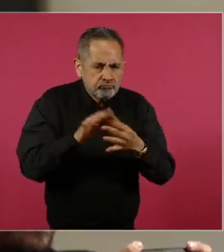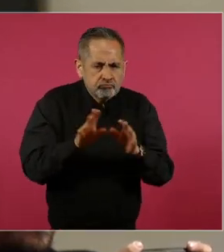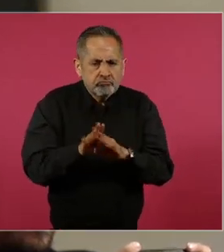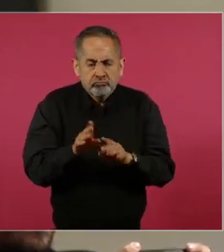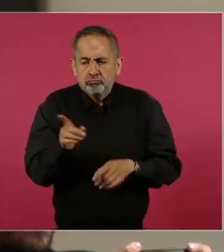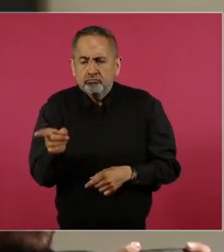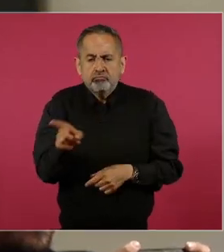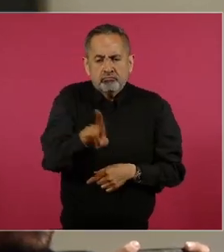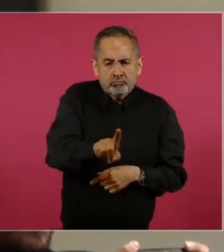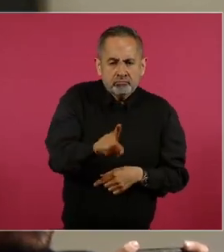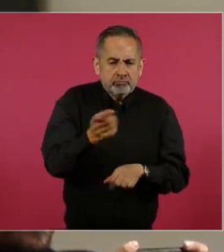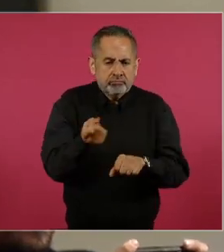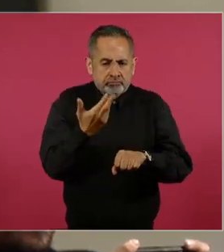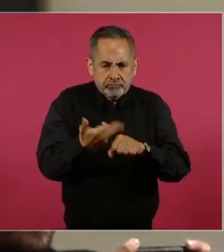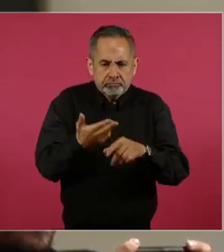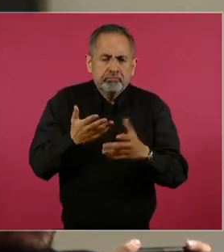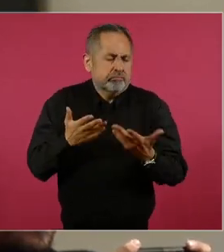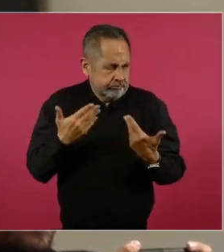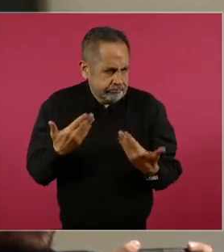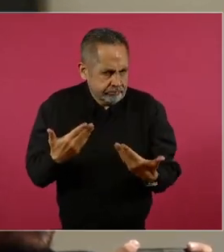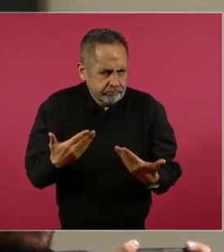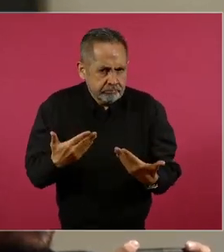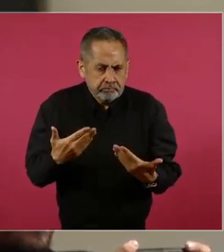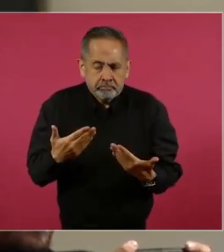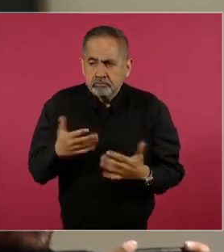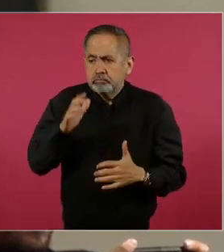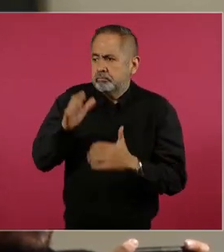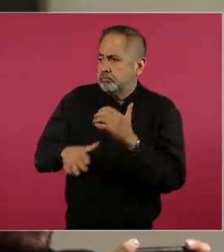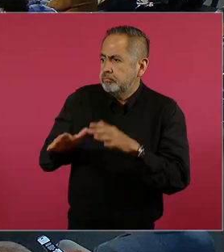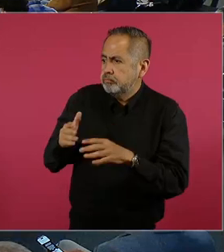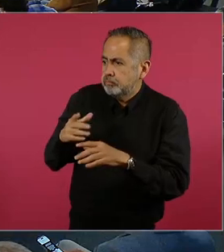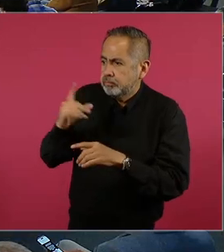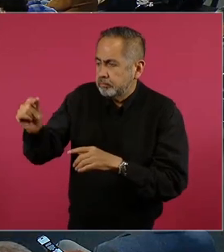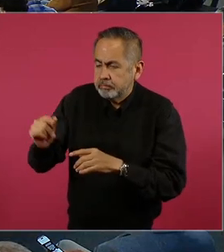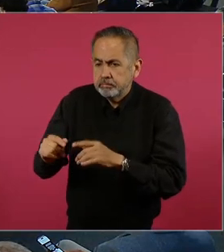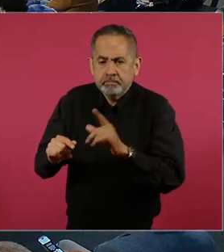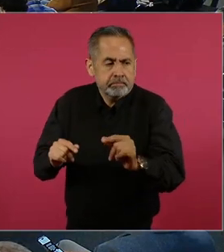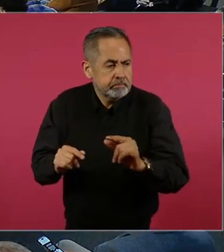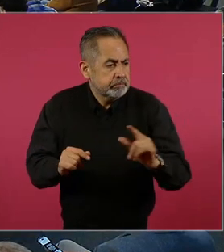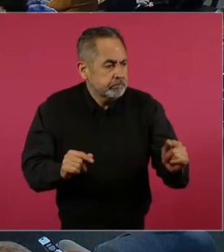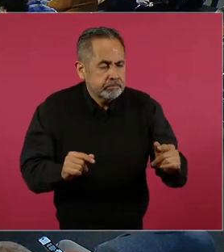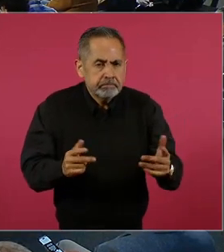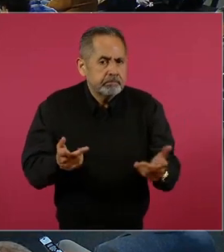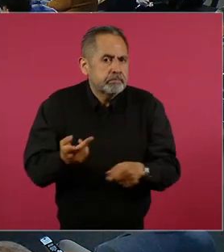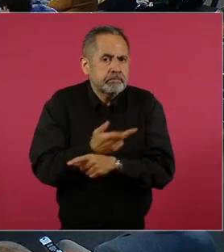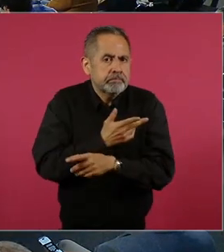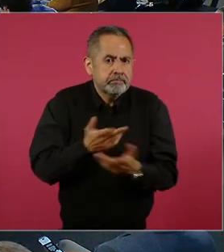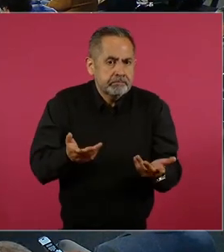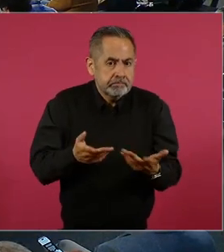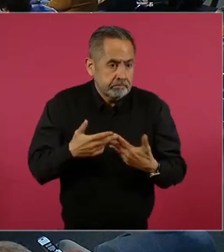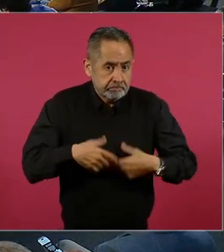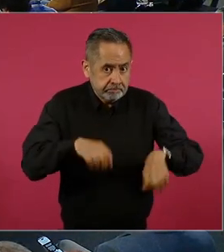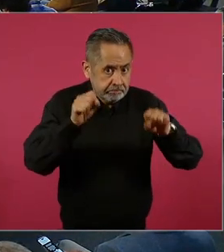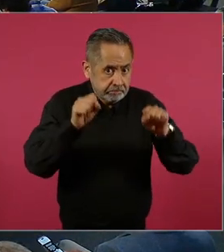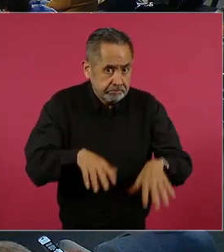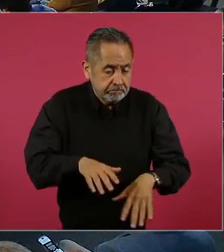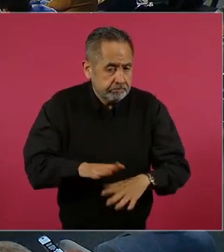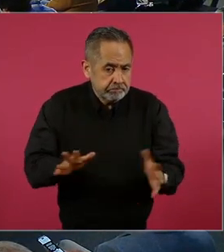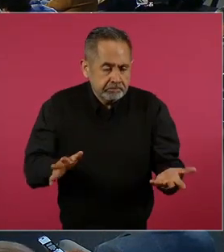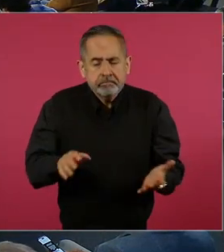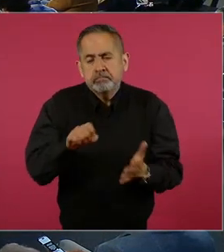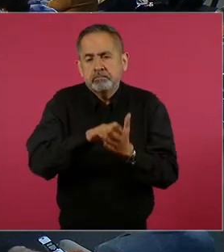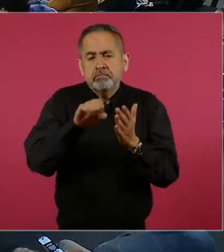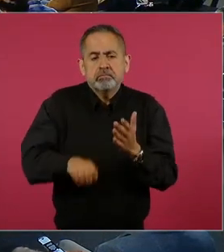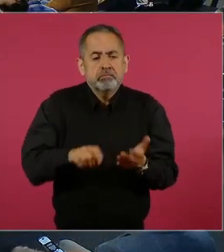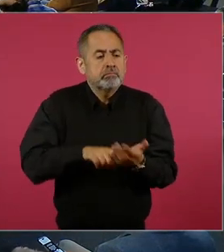de la Secretaría, y pues preguntarle qué va a pasar con esos asuntos, señor presidente. ¿Se van a dejar ahí ya? Por ejemplo, yo tengo el